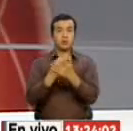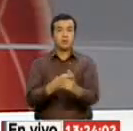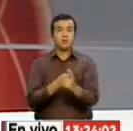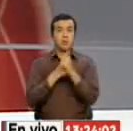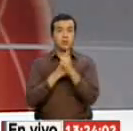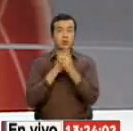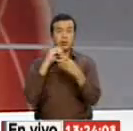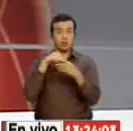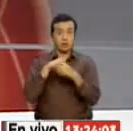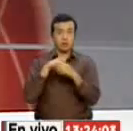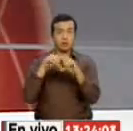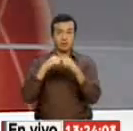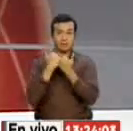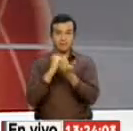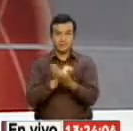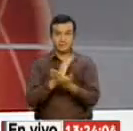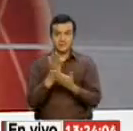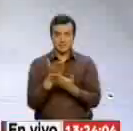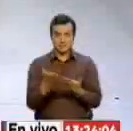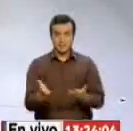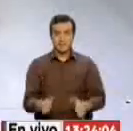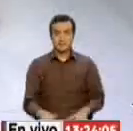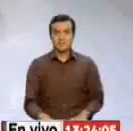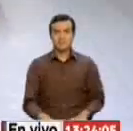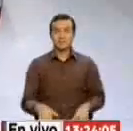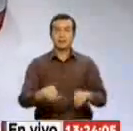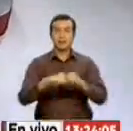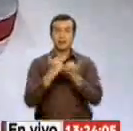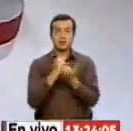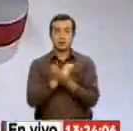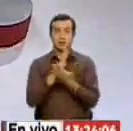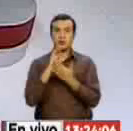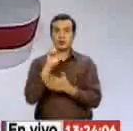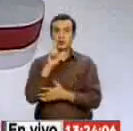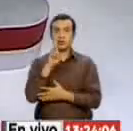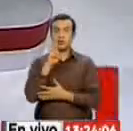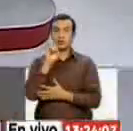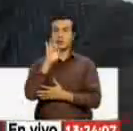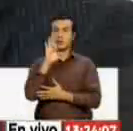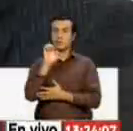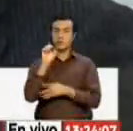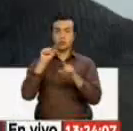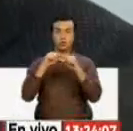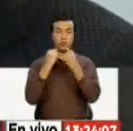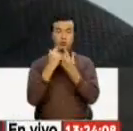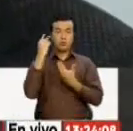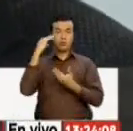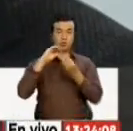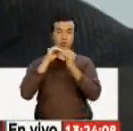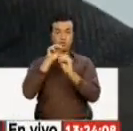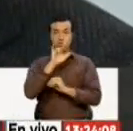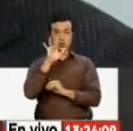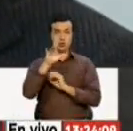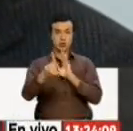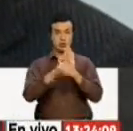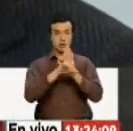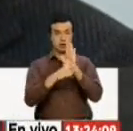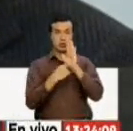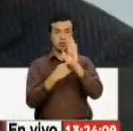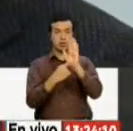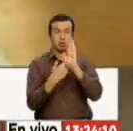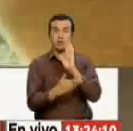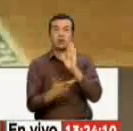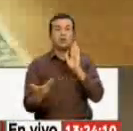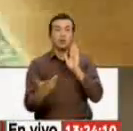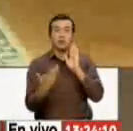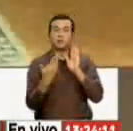en el interior del legislativo. Para la asambleísta Elizabeth Cabezas de Alianza País se efectuaron cambios de fondo a la ley enviada por el